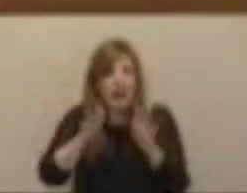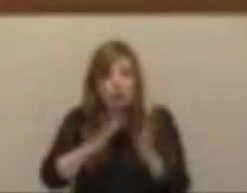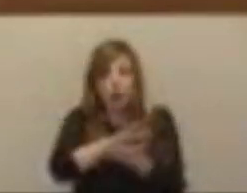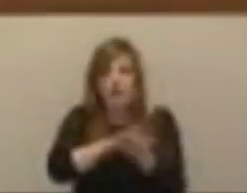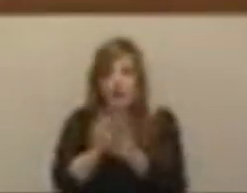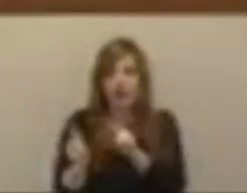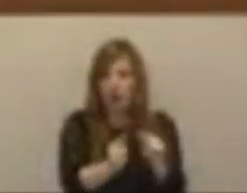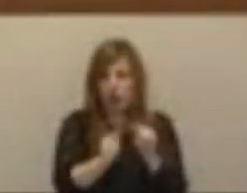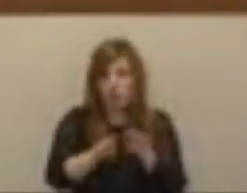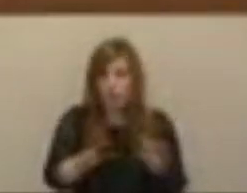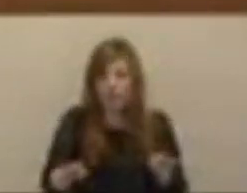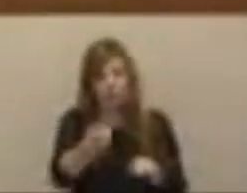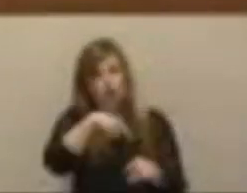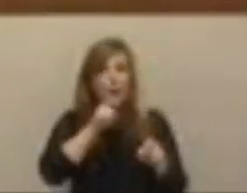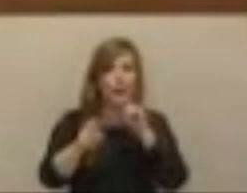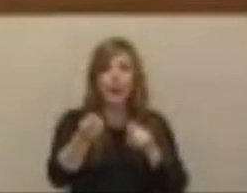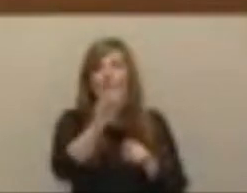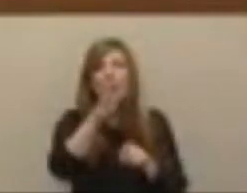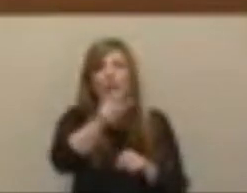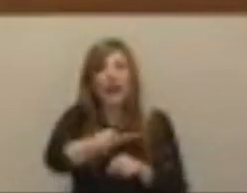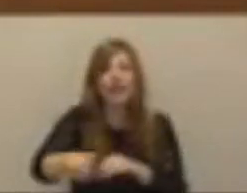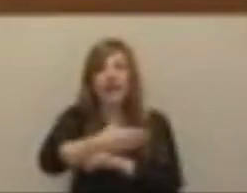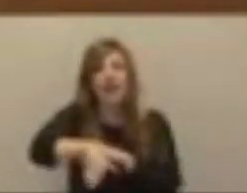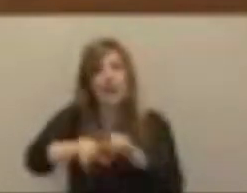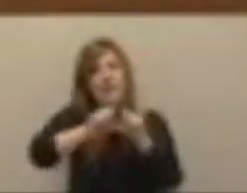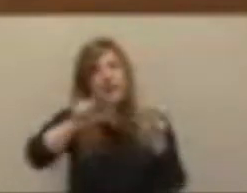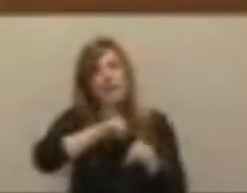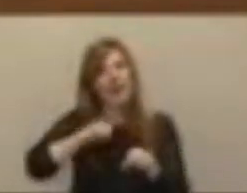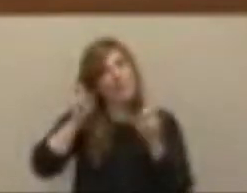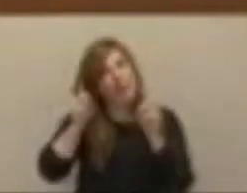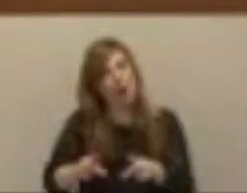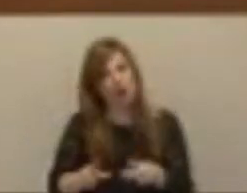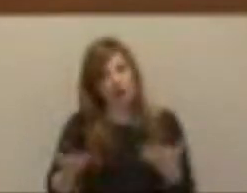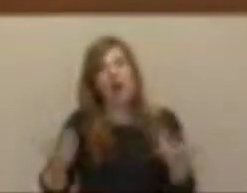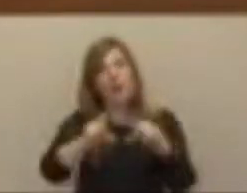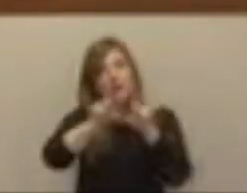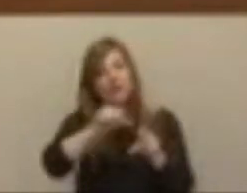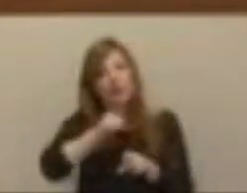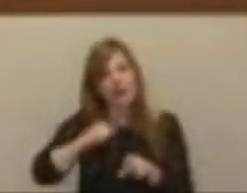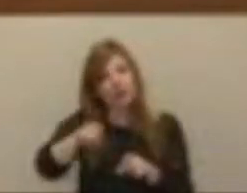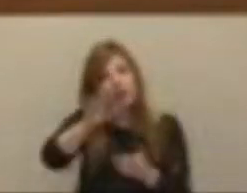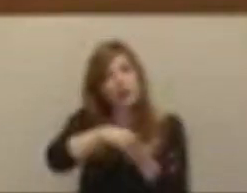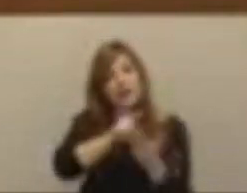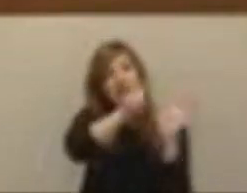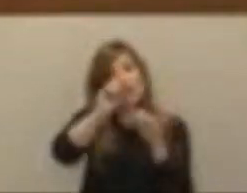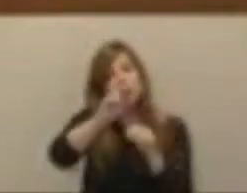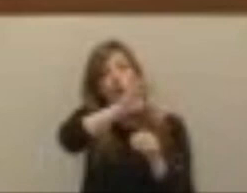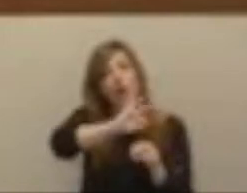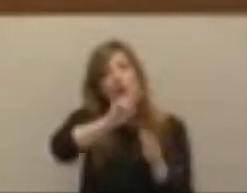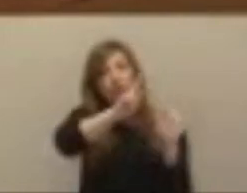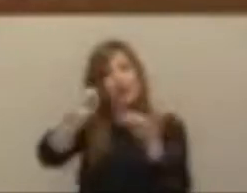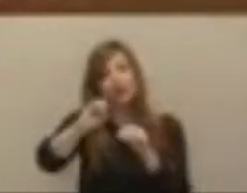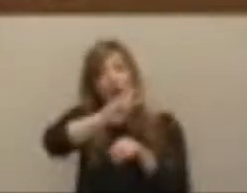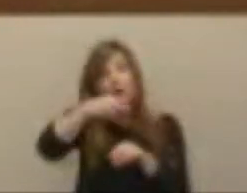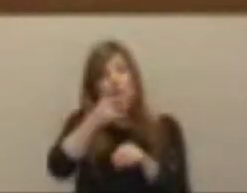decía en las mesas de negociación. No os quejéis, que la gente en la calle y la empresa privada está mucho peor. Pues sí es verdad, la empresa privada se están cobrando 600, 700 euros por trabajar 12